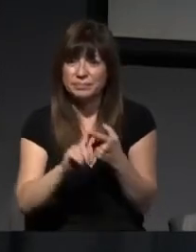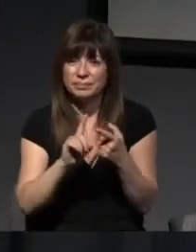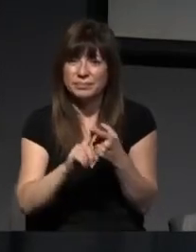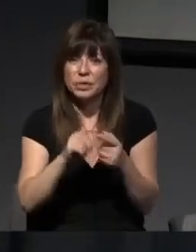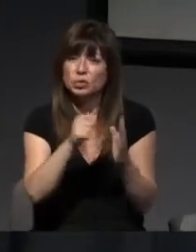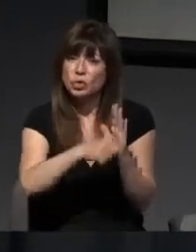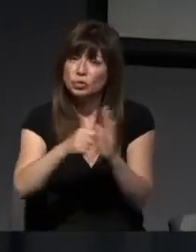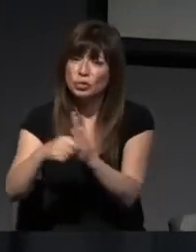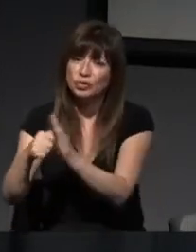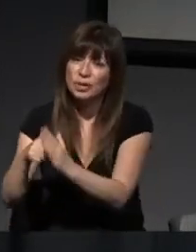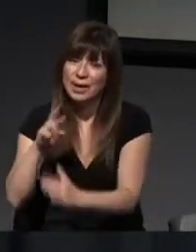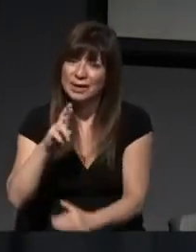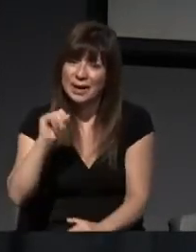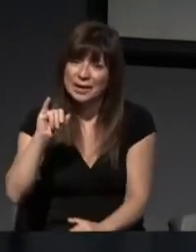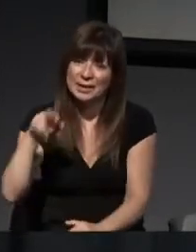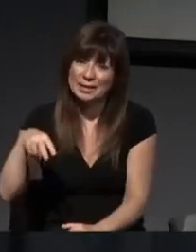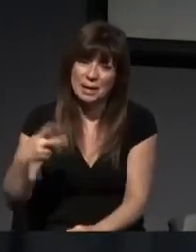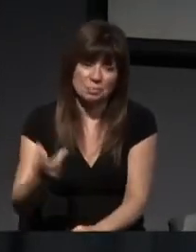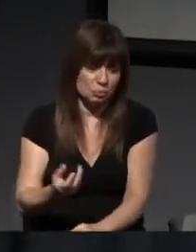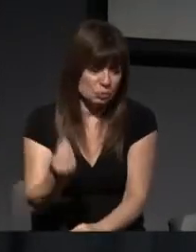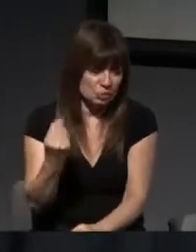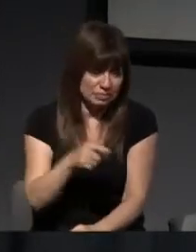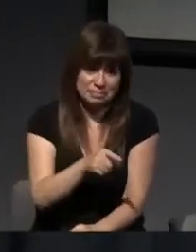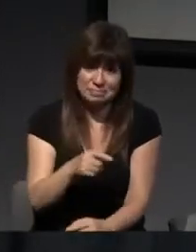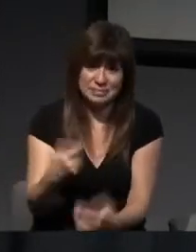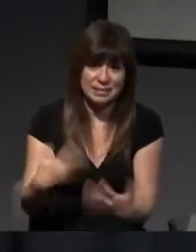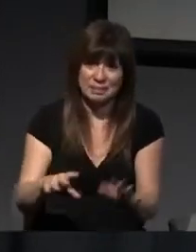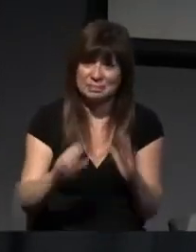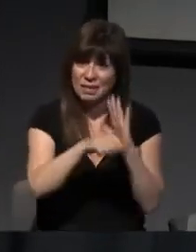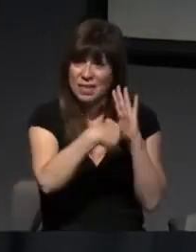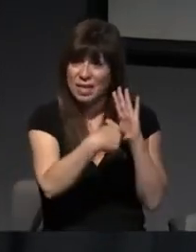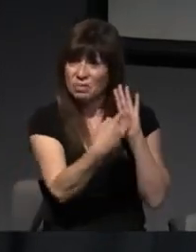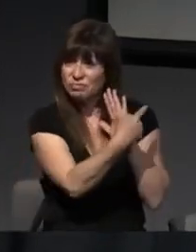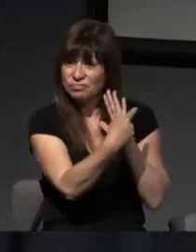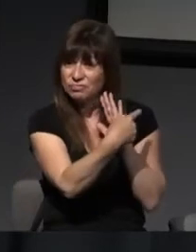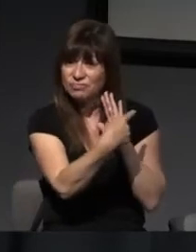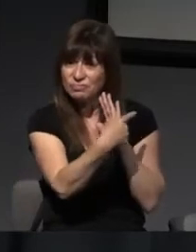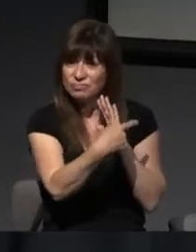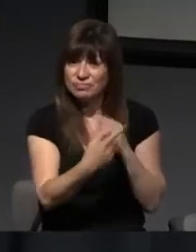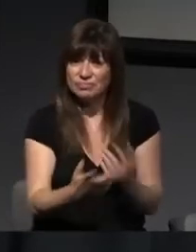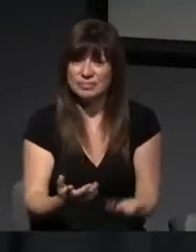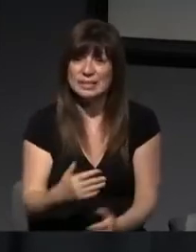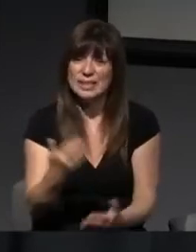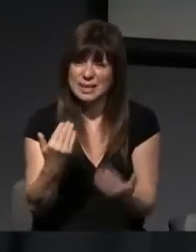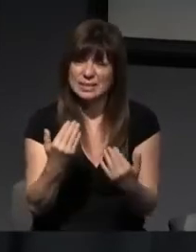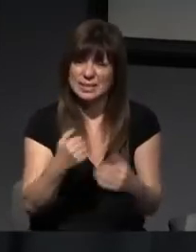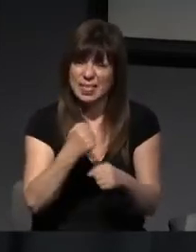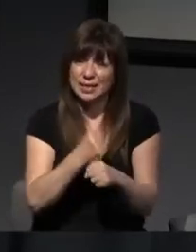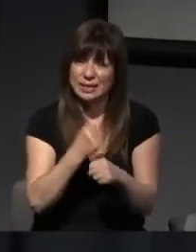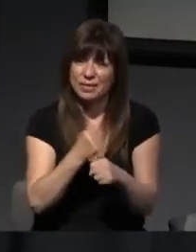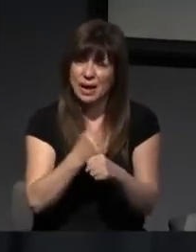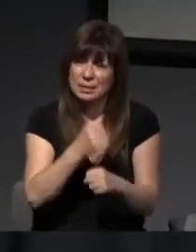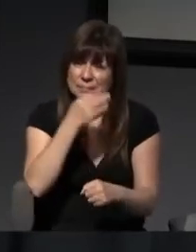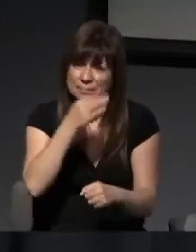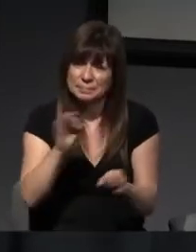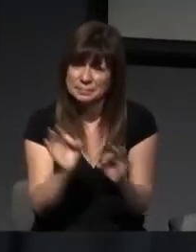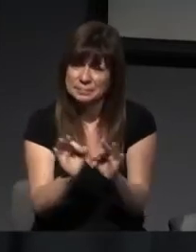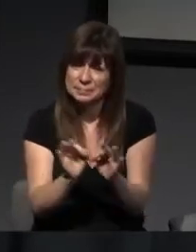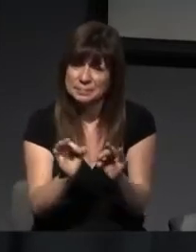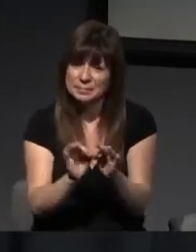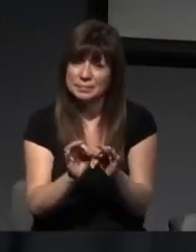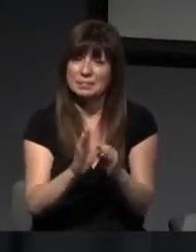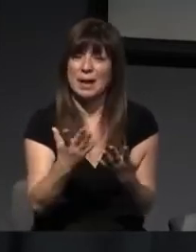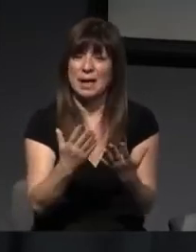socios de la RAIN, muchos de ellos aparecían en los videos, ¿no es cierto?, que básicamente resalta la necesidad de trabajar de manera colaborativa para enfrentar este